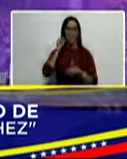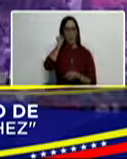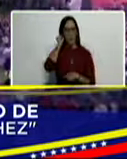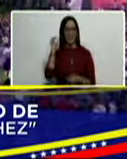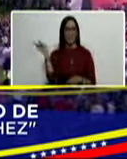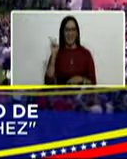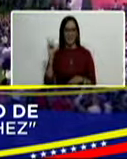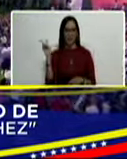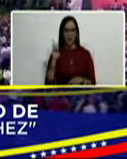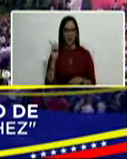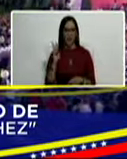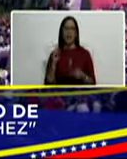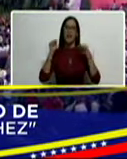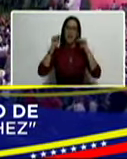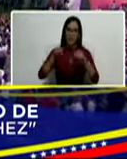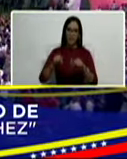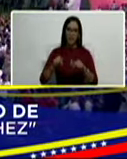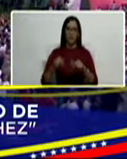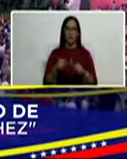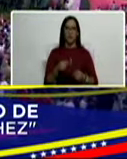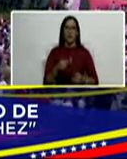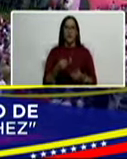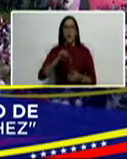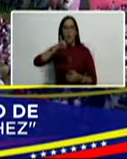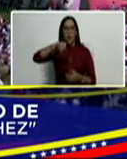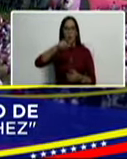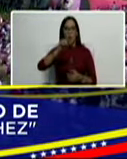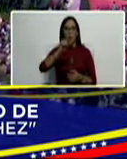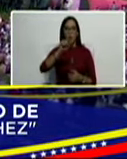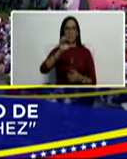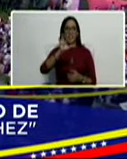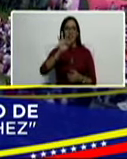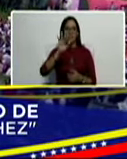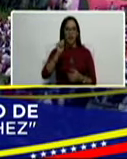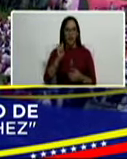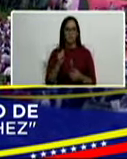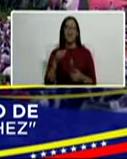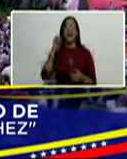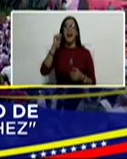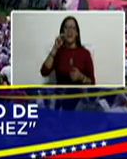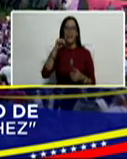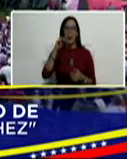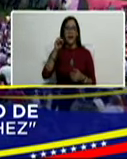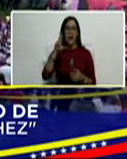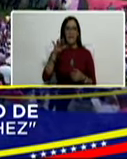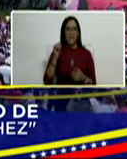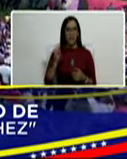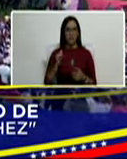venezolana. Eso fueron Josefa Joaquina Sánchez, Ana María Campo,